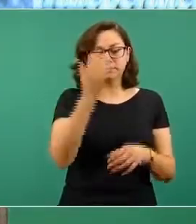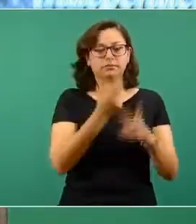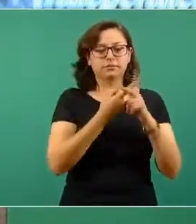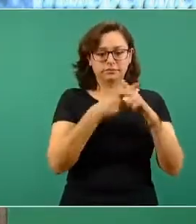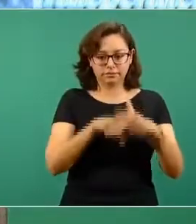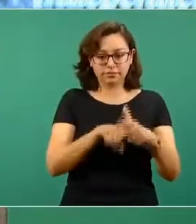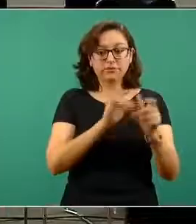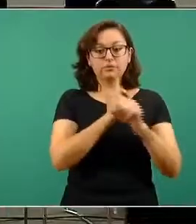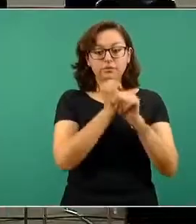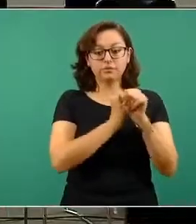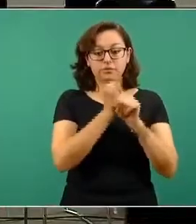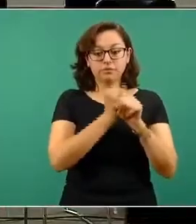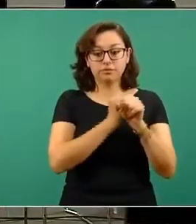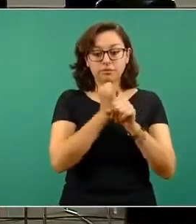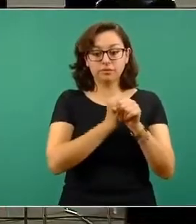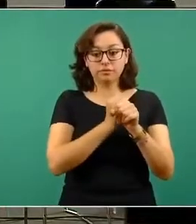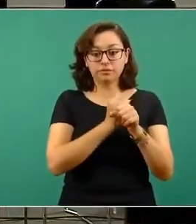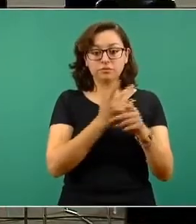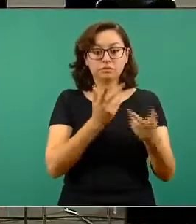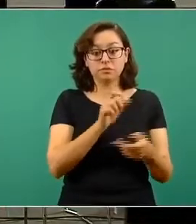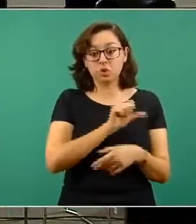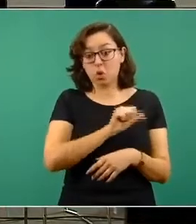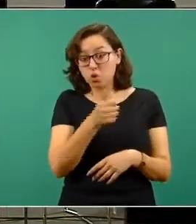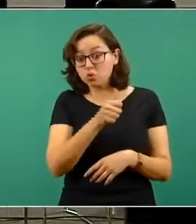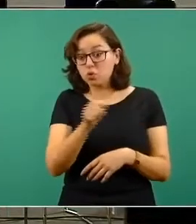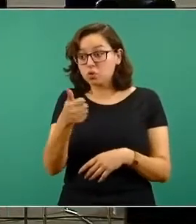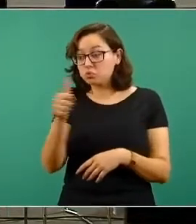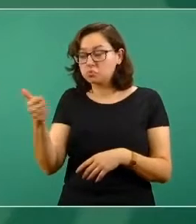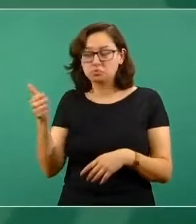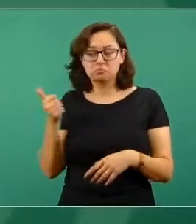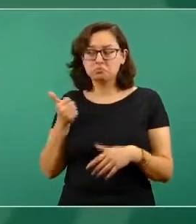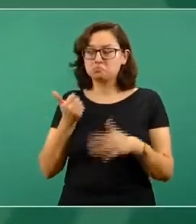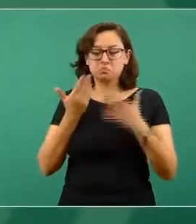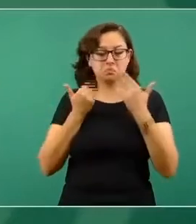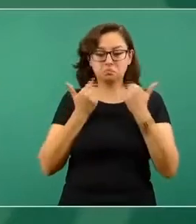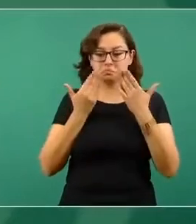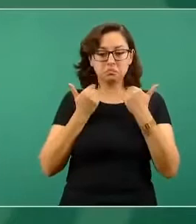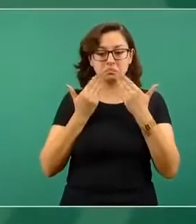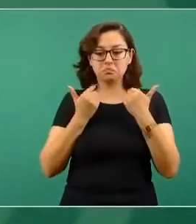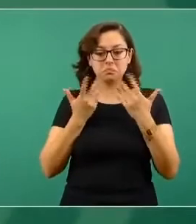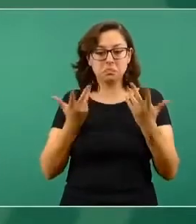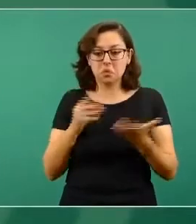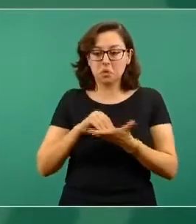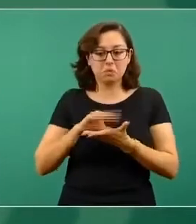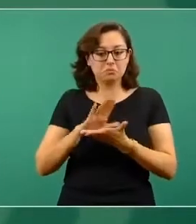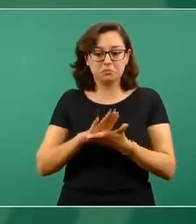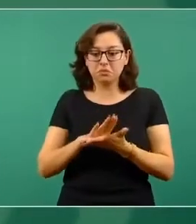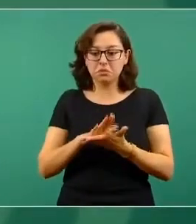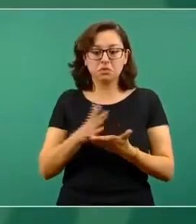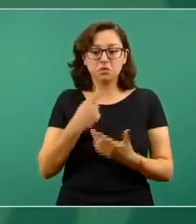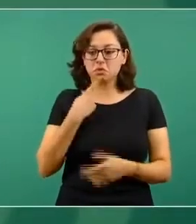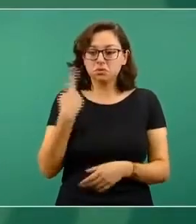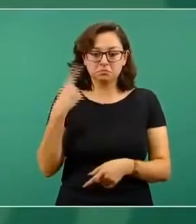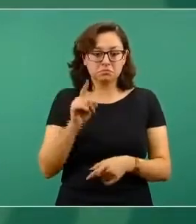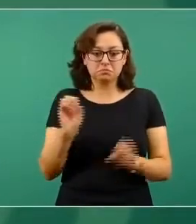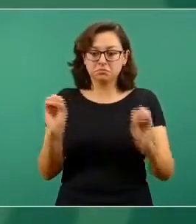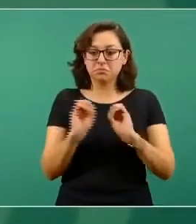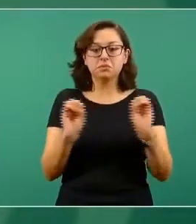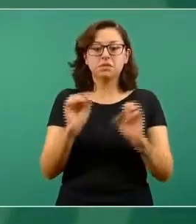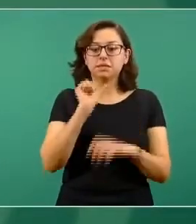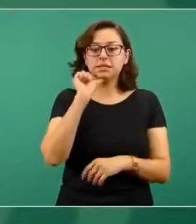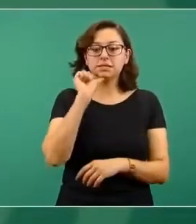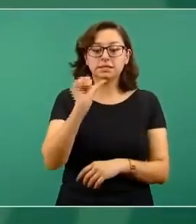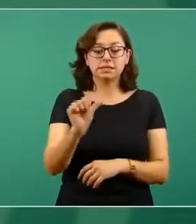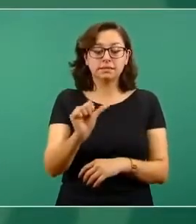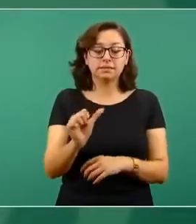investigación. No tenemos un registro previo de algún evento similar. Y obviamente esto no es una